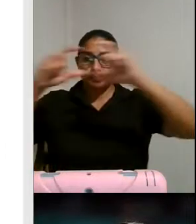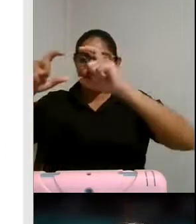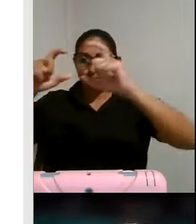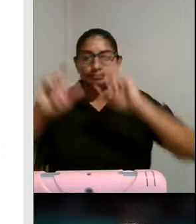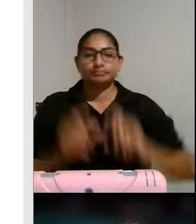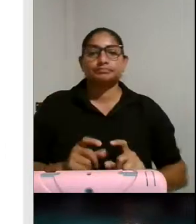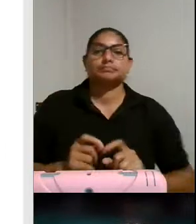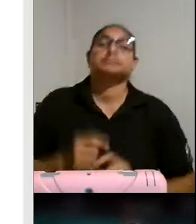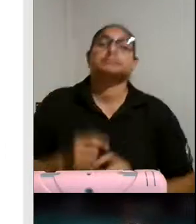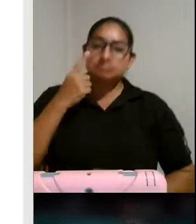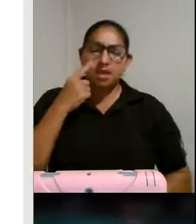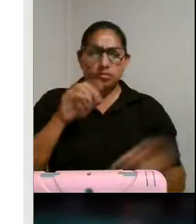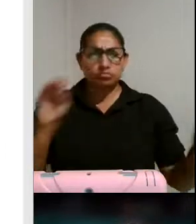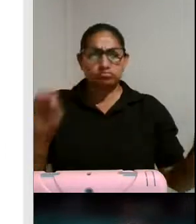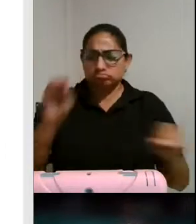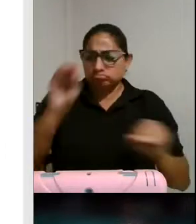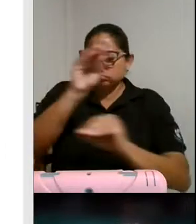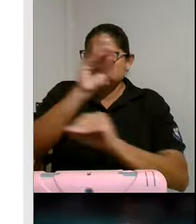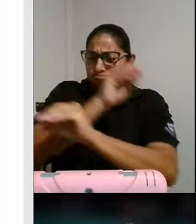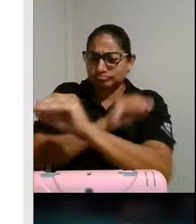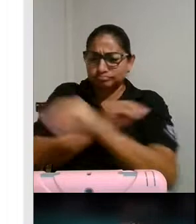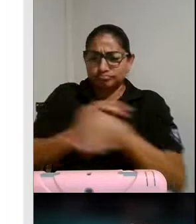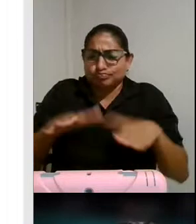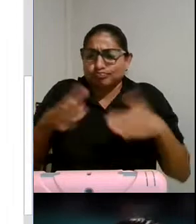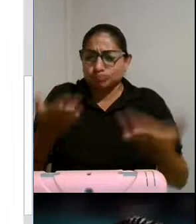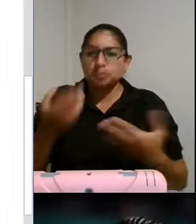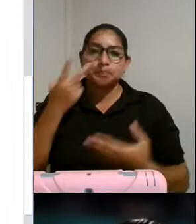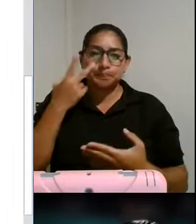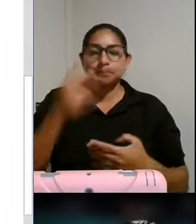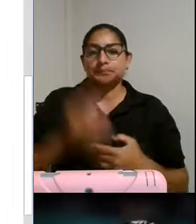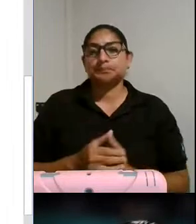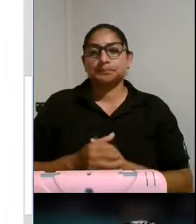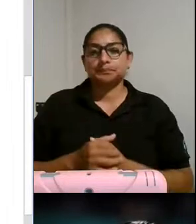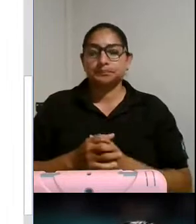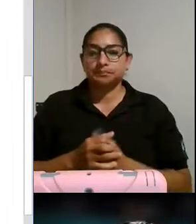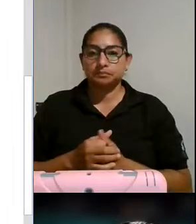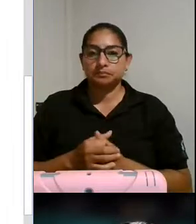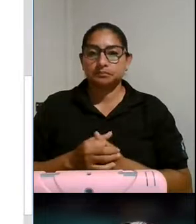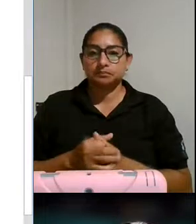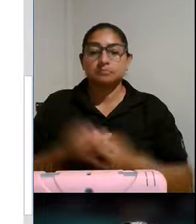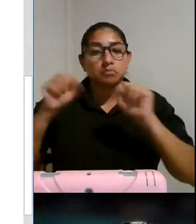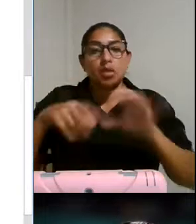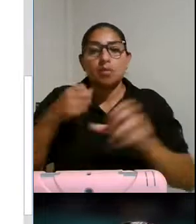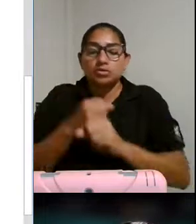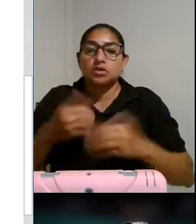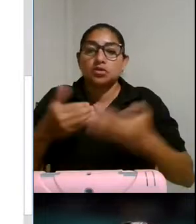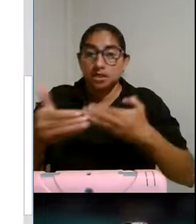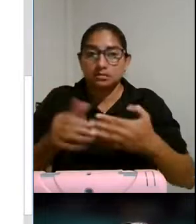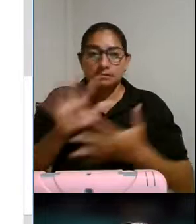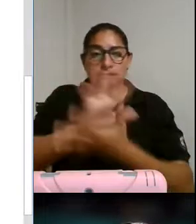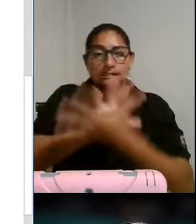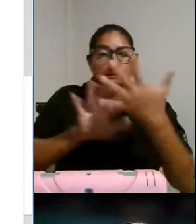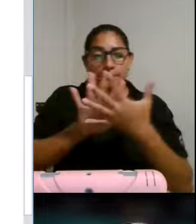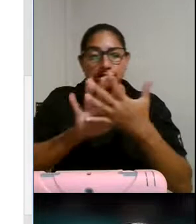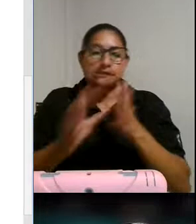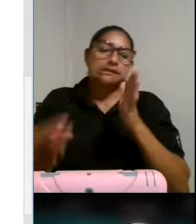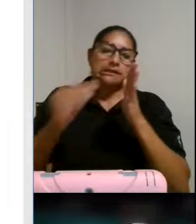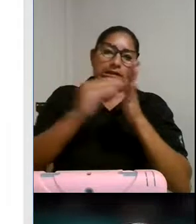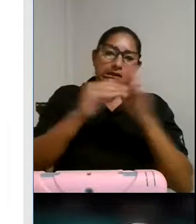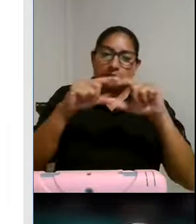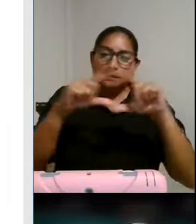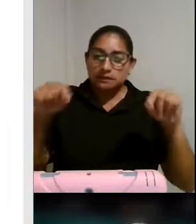ahí pasamos a este de acá? Bueno, podríamos hacer lo siguiente. Si se nos enreda esa notación, como les